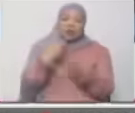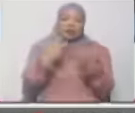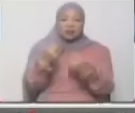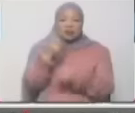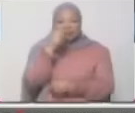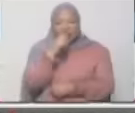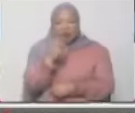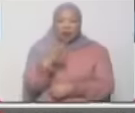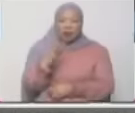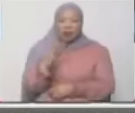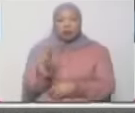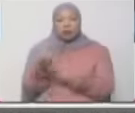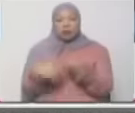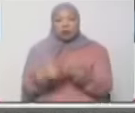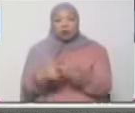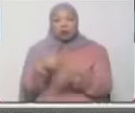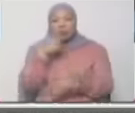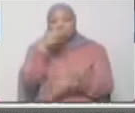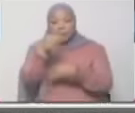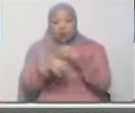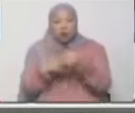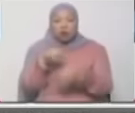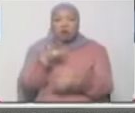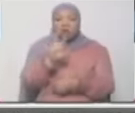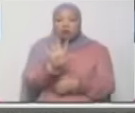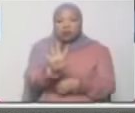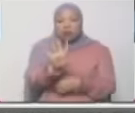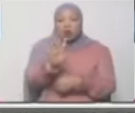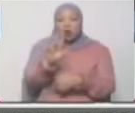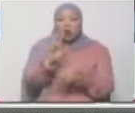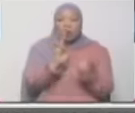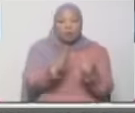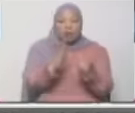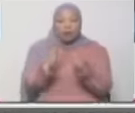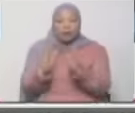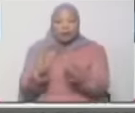generaciones. La generación que hemos llamado